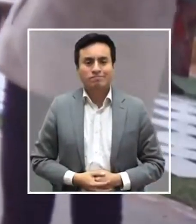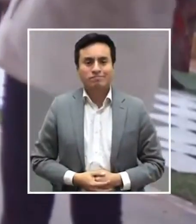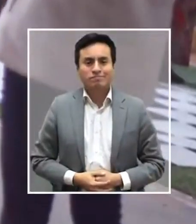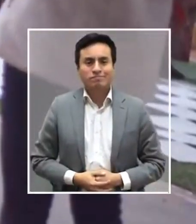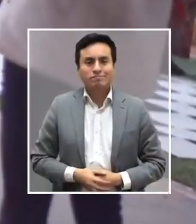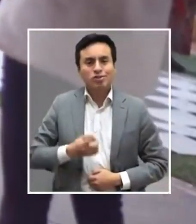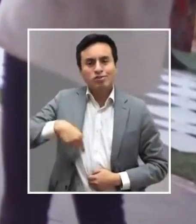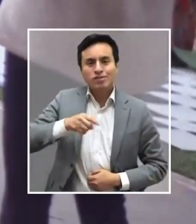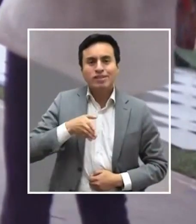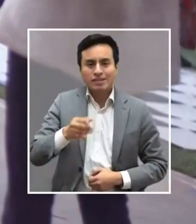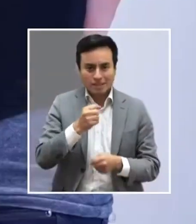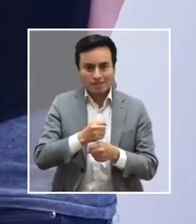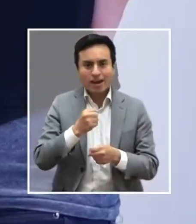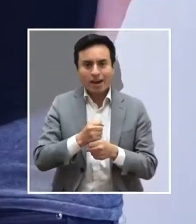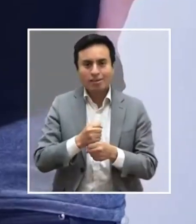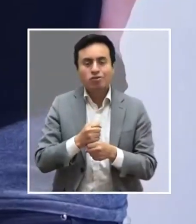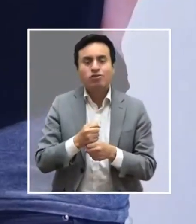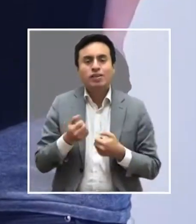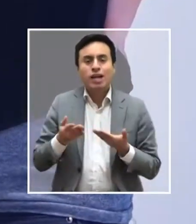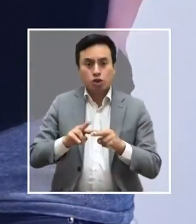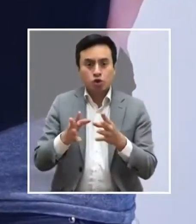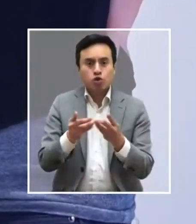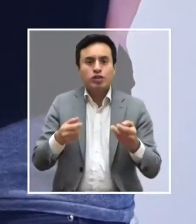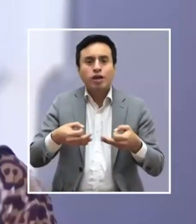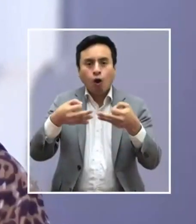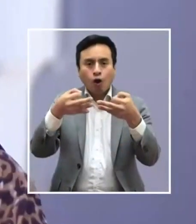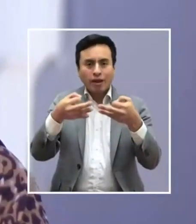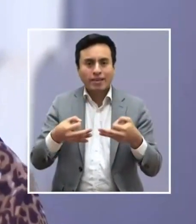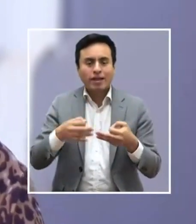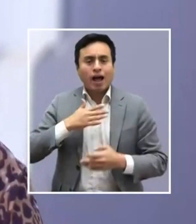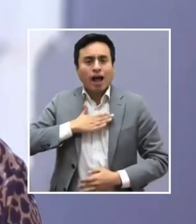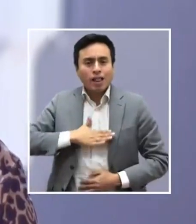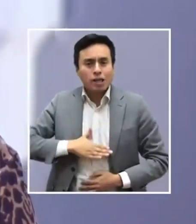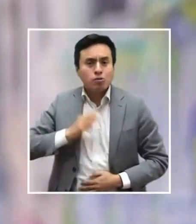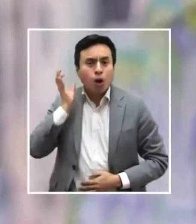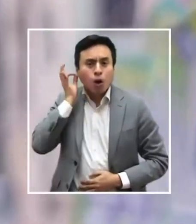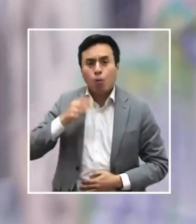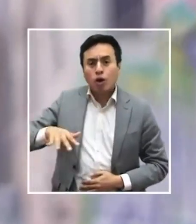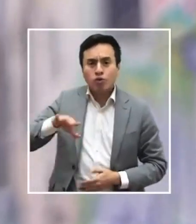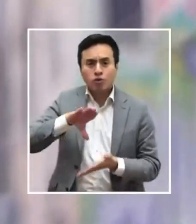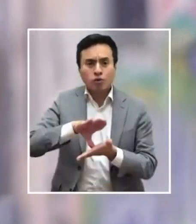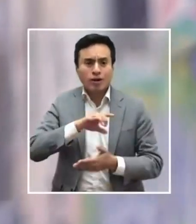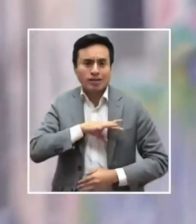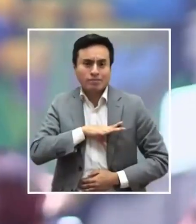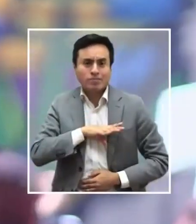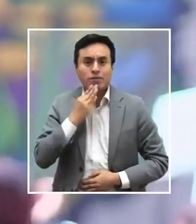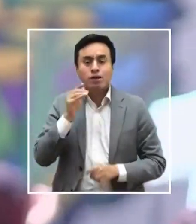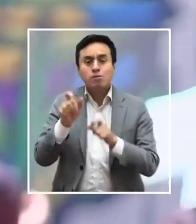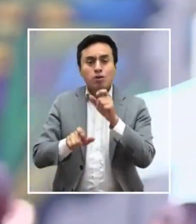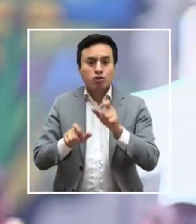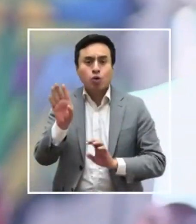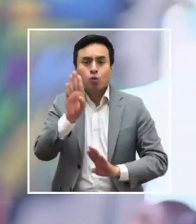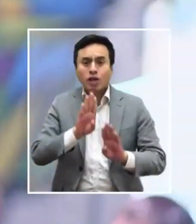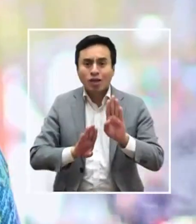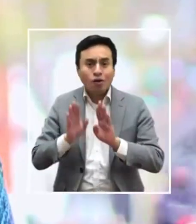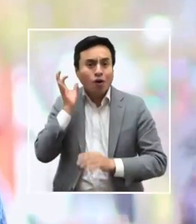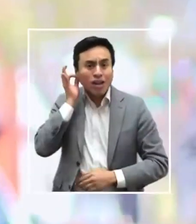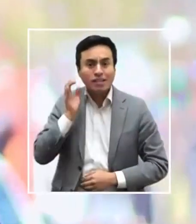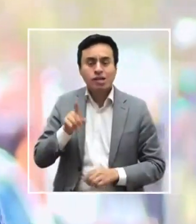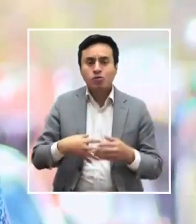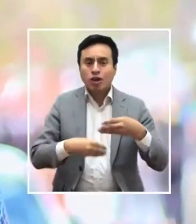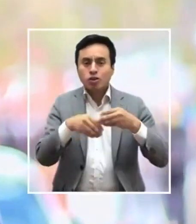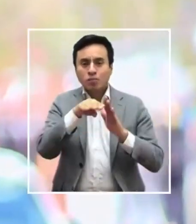los tribunales de familia, hacen una investigación de las arcas personales de cada uno de los patrimonios y en donde se retiran